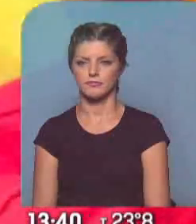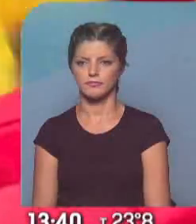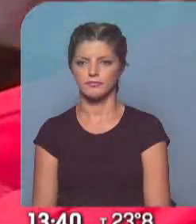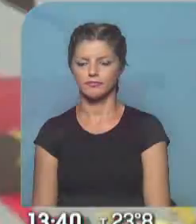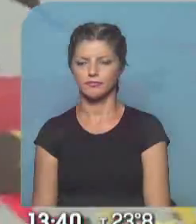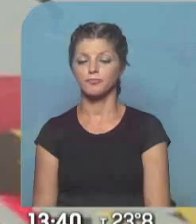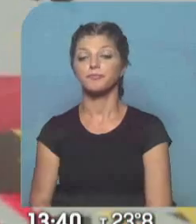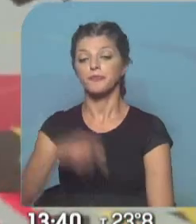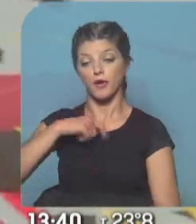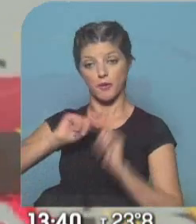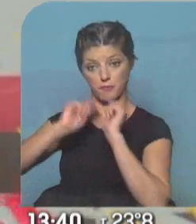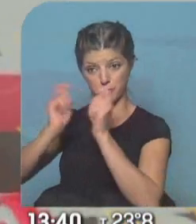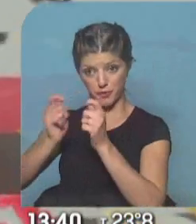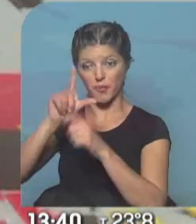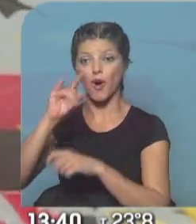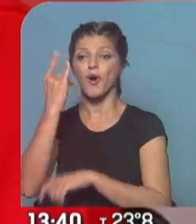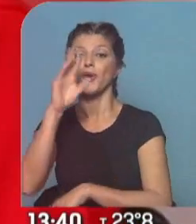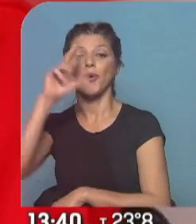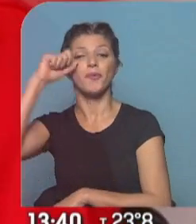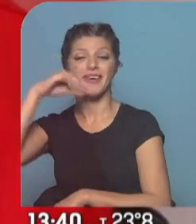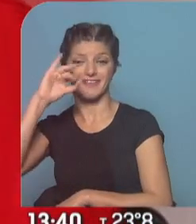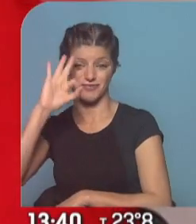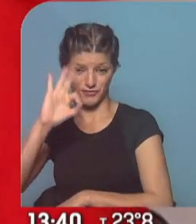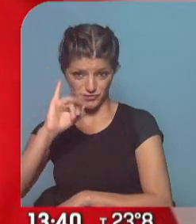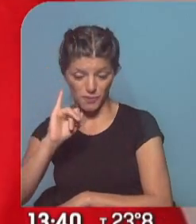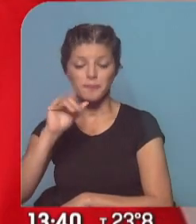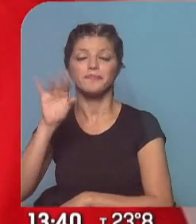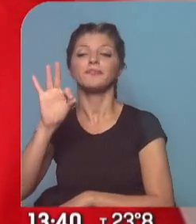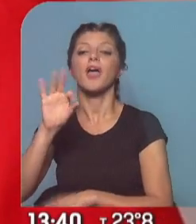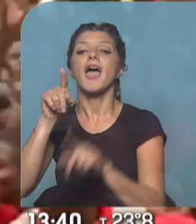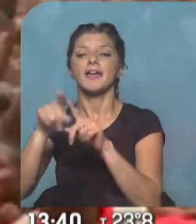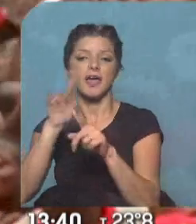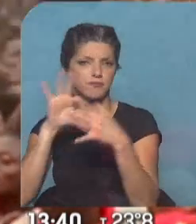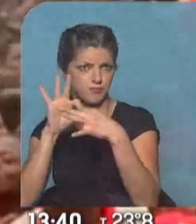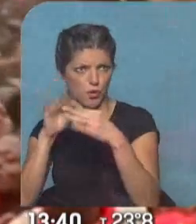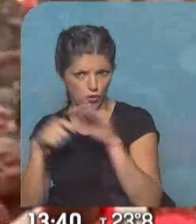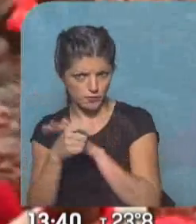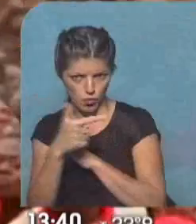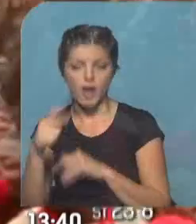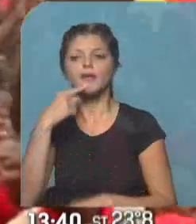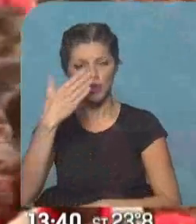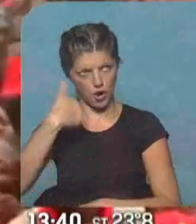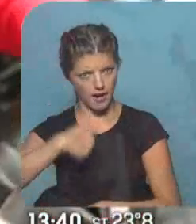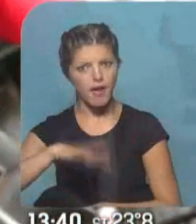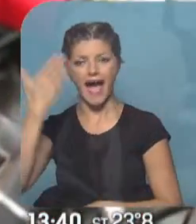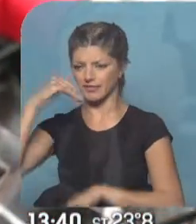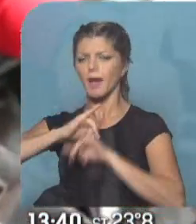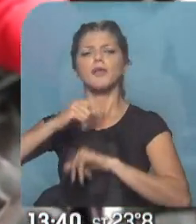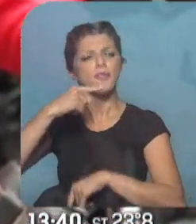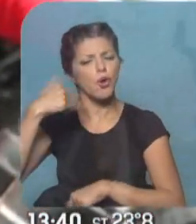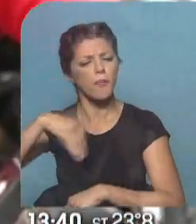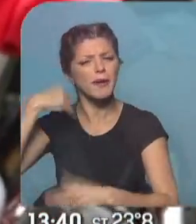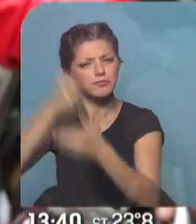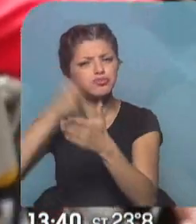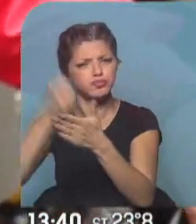Su sucesor, Lourenço, quien no está asociado en principio a hechos de corrupción y prometió en campaña hacer esfuerzos